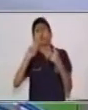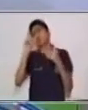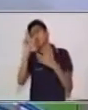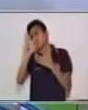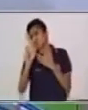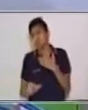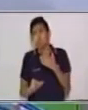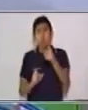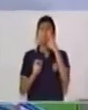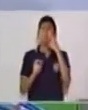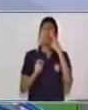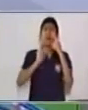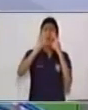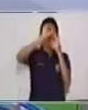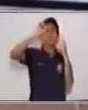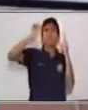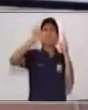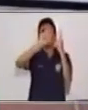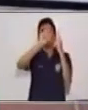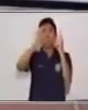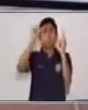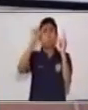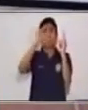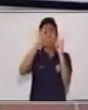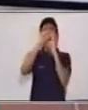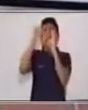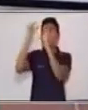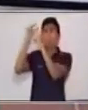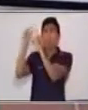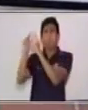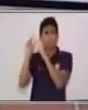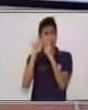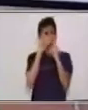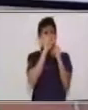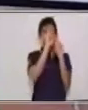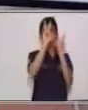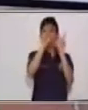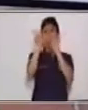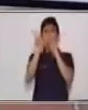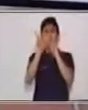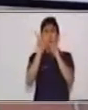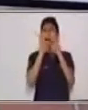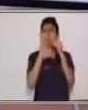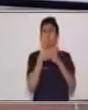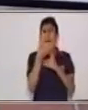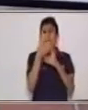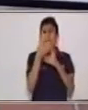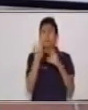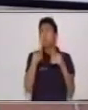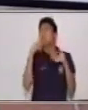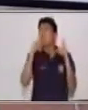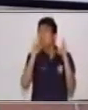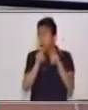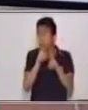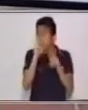Ustedes, aunque vean palabras en este momento, ustedes van a ver fórmulas, se van a ver pasos, hasta